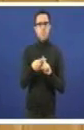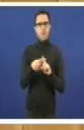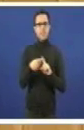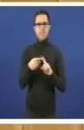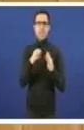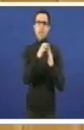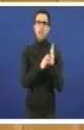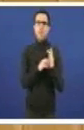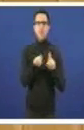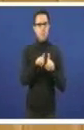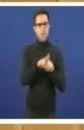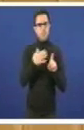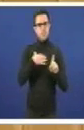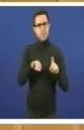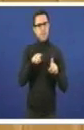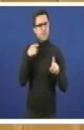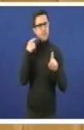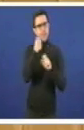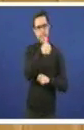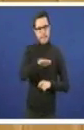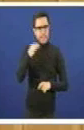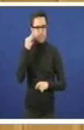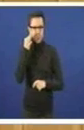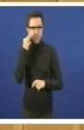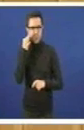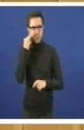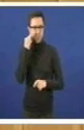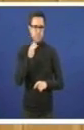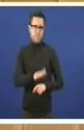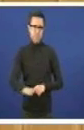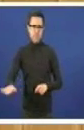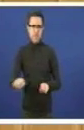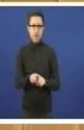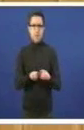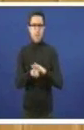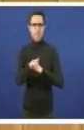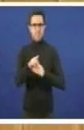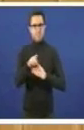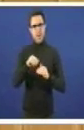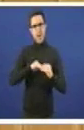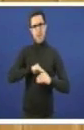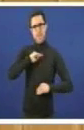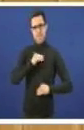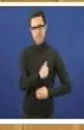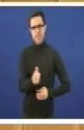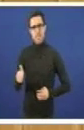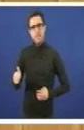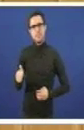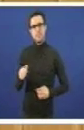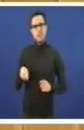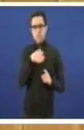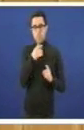en nenos e nenas as súas capacidades porque porque señorías os precios que imponen neste decreto